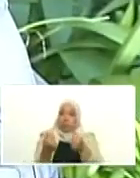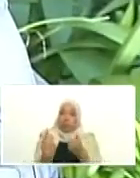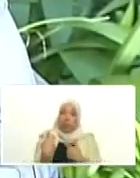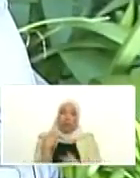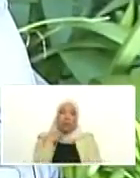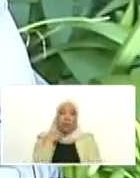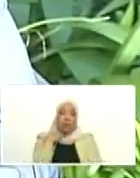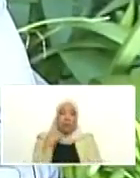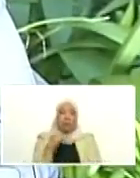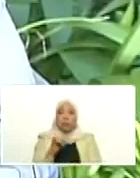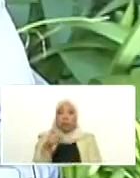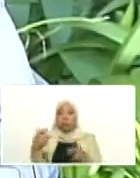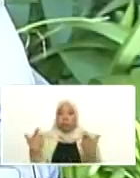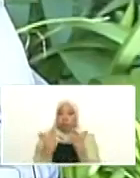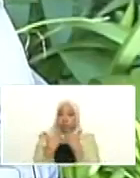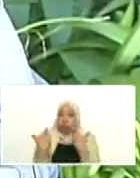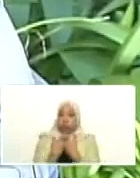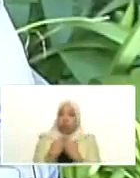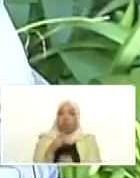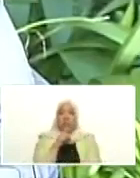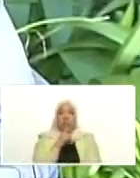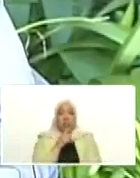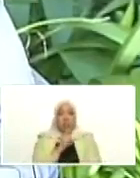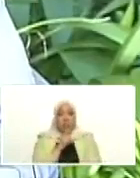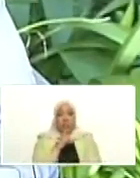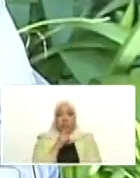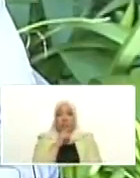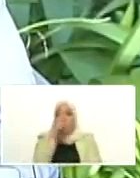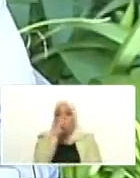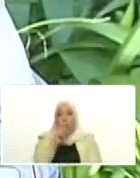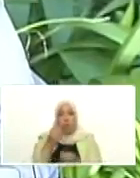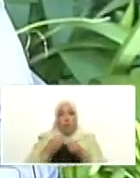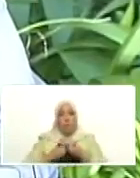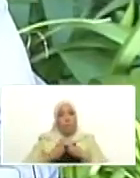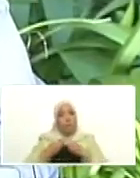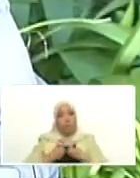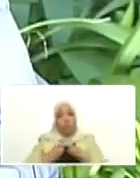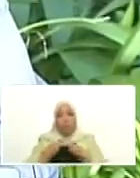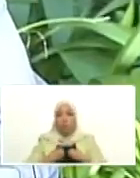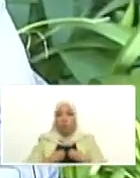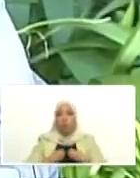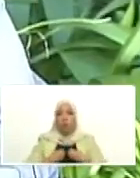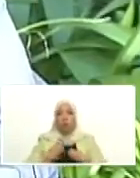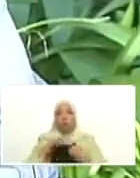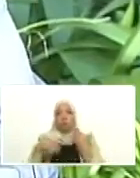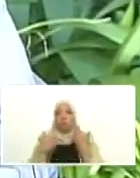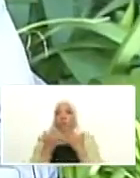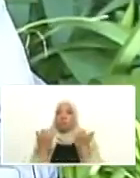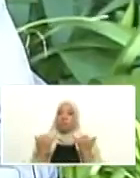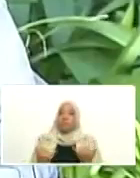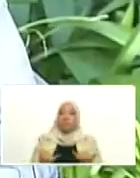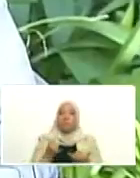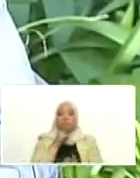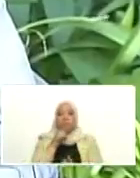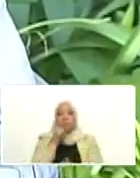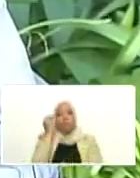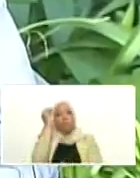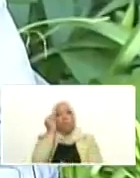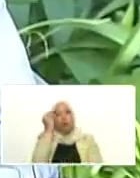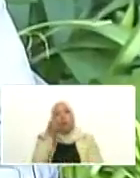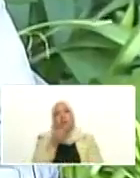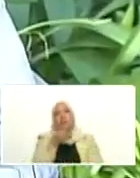guerra. Han sido de los años más duros que hemos vivido, ahorcados, asfixiados, pero